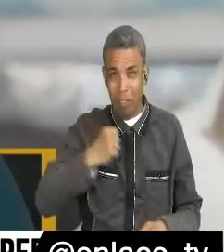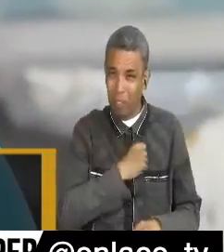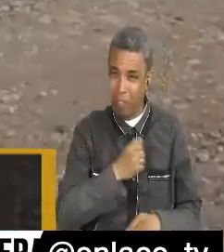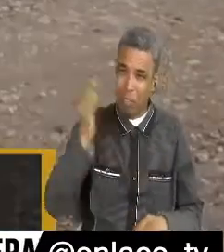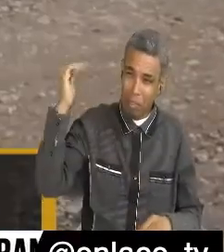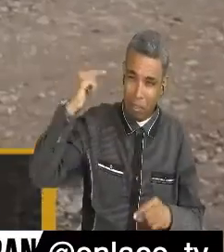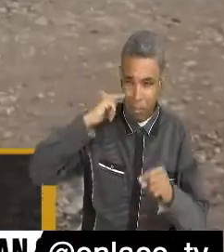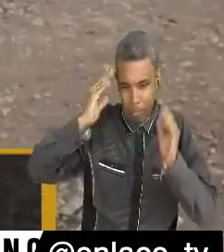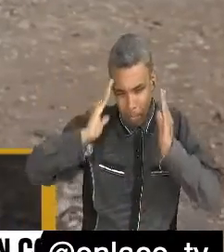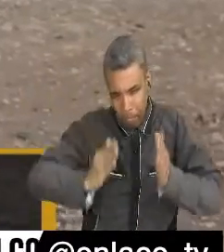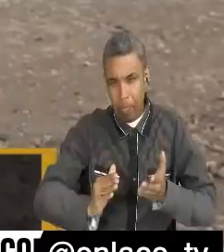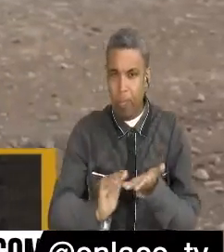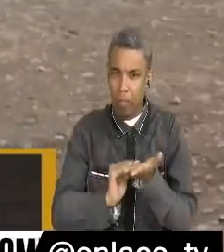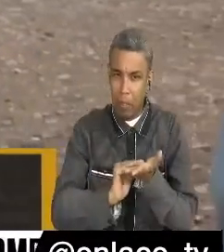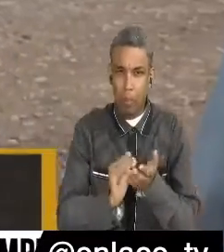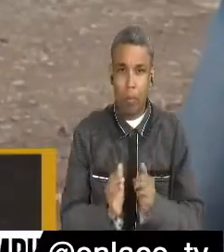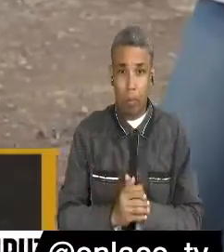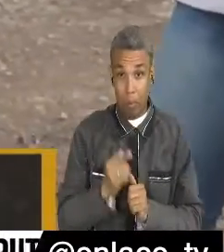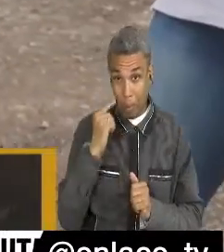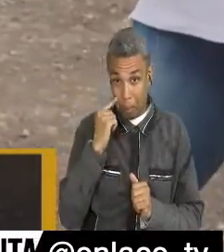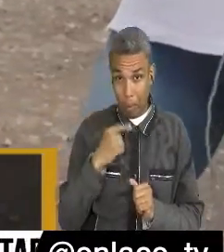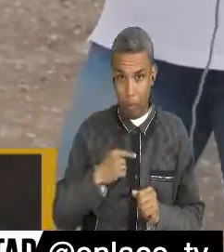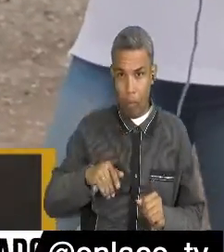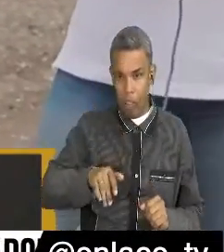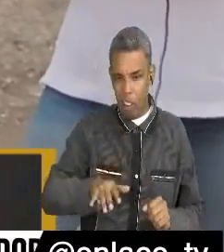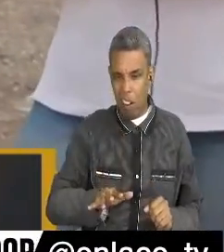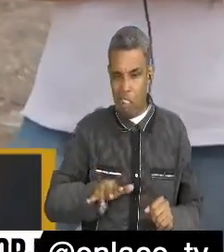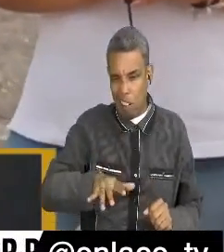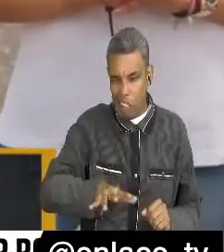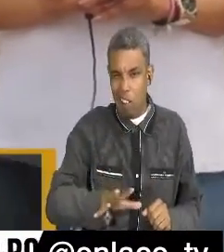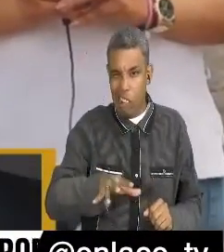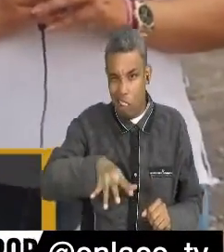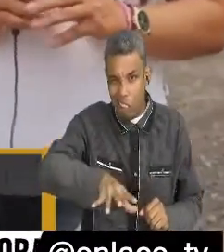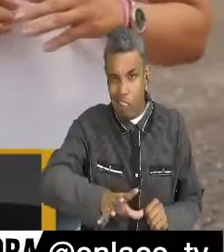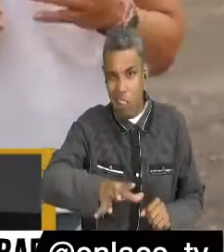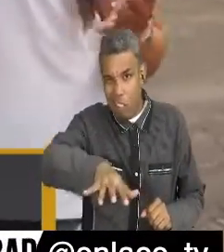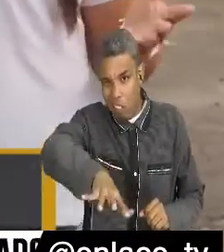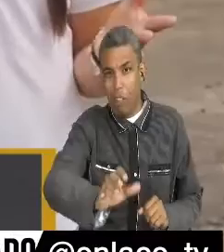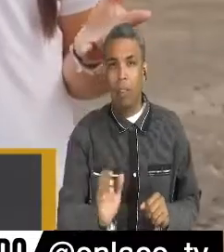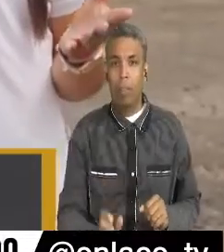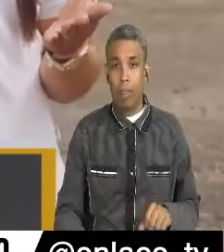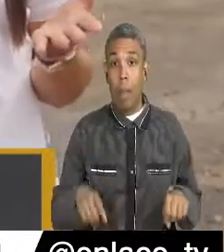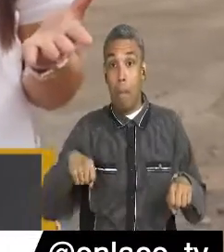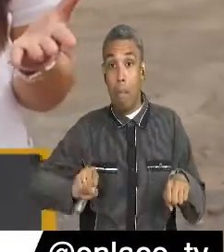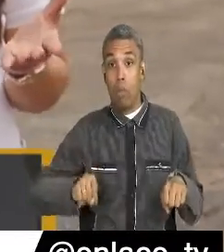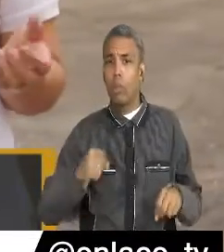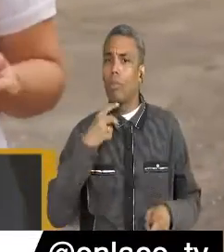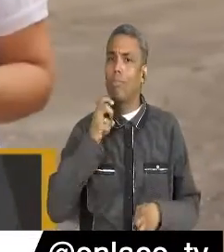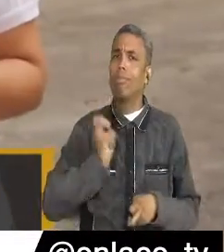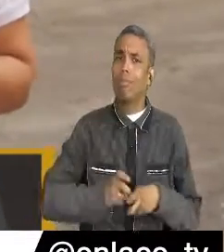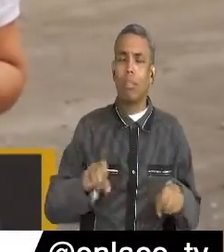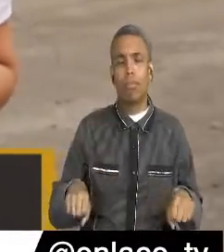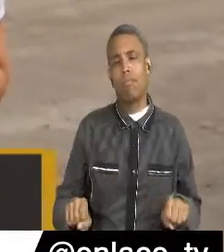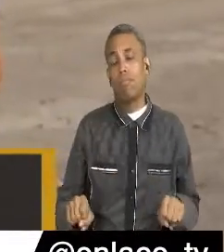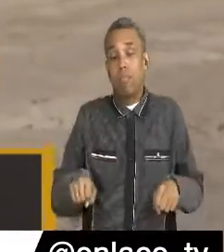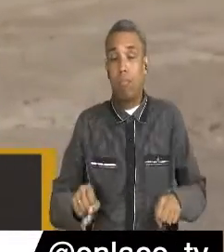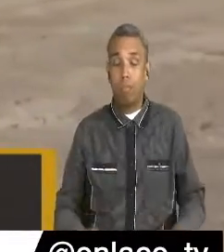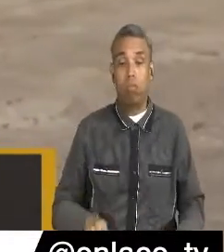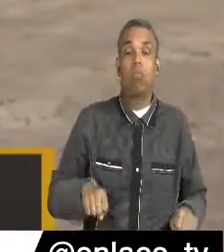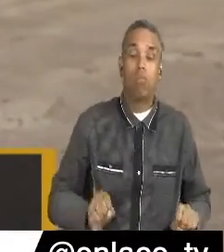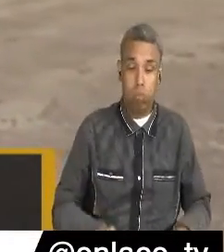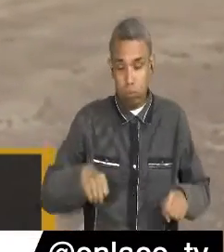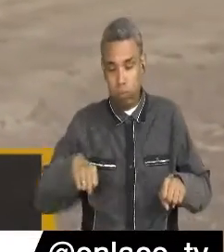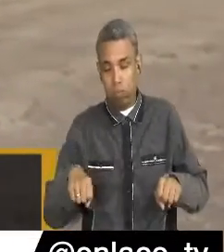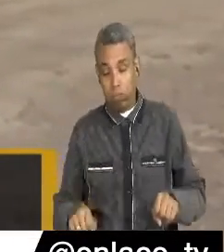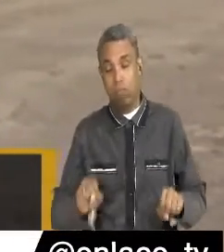mal estado. Por huecos como estos, conductores de motociclistas tienen que ingeniárselas para transitar por esta vía. A propósito,